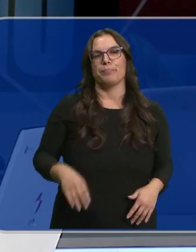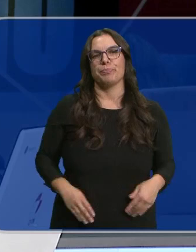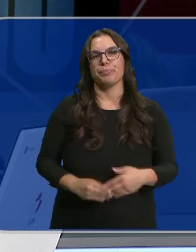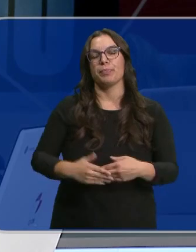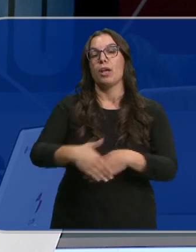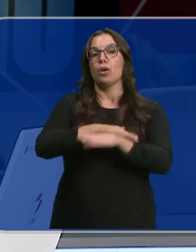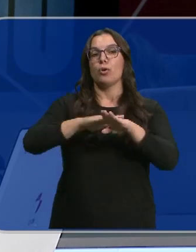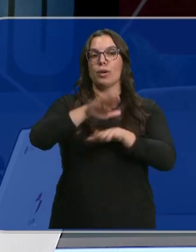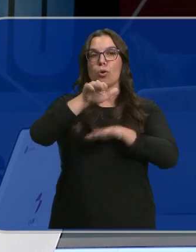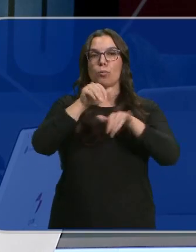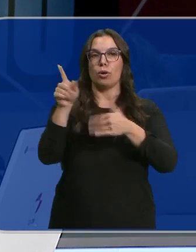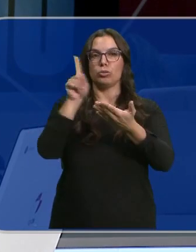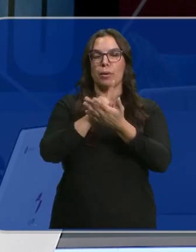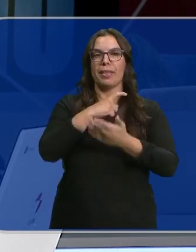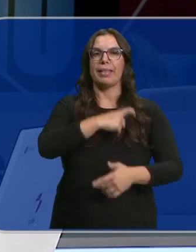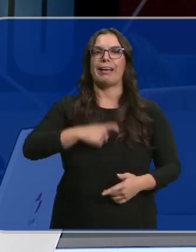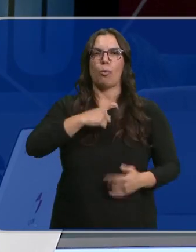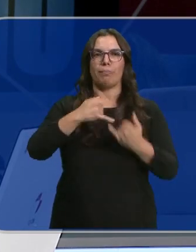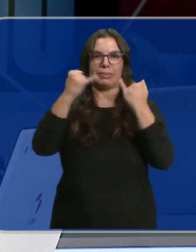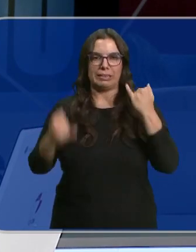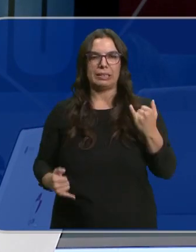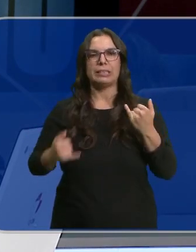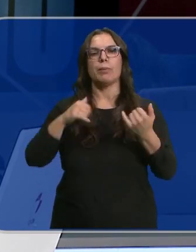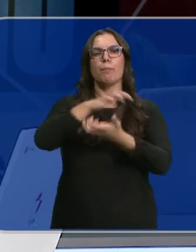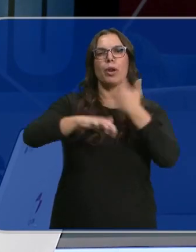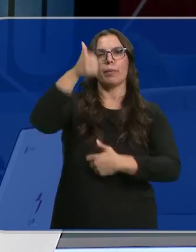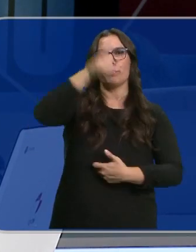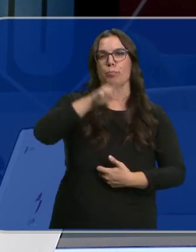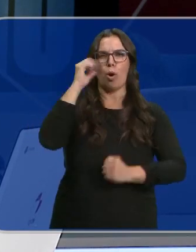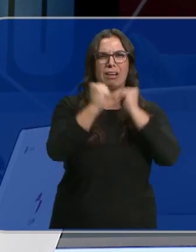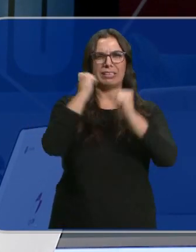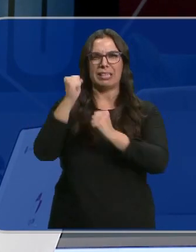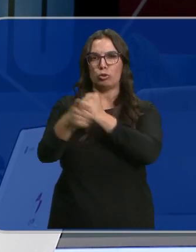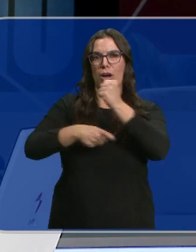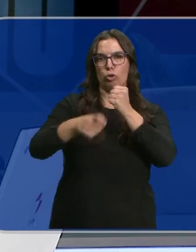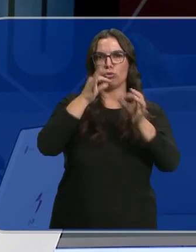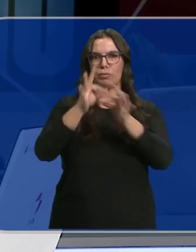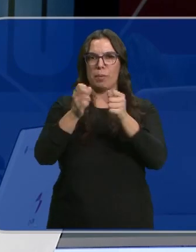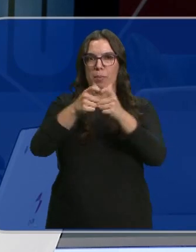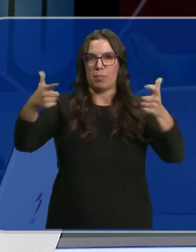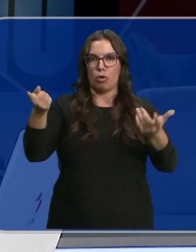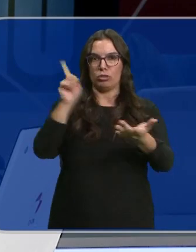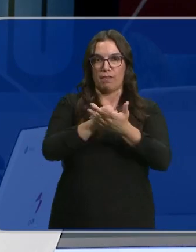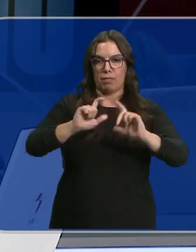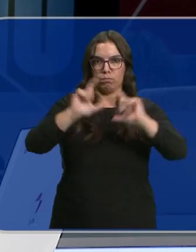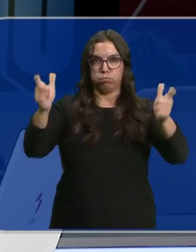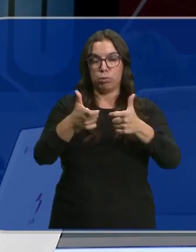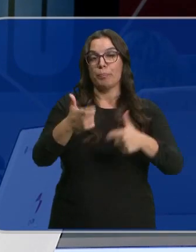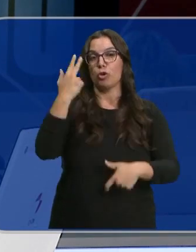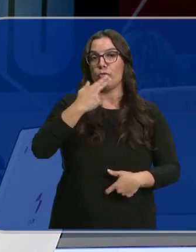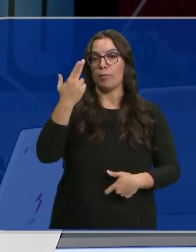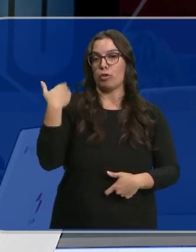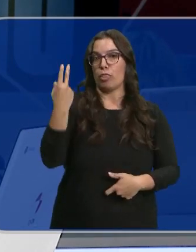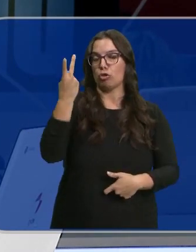El Gobierno vuelve a convocar el Comité de Crisis de Violencia de Género ante el repunte de asesinatos en agosto y septiembre. La confirmación de los 2